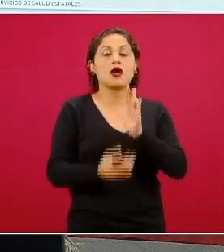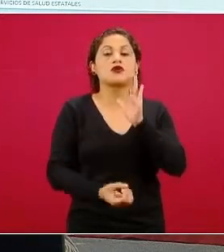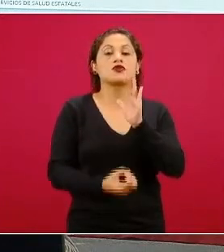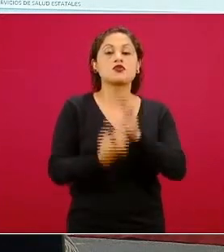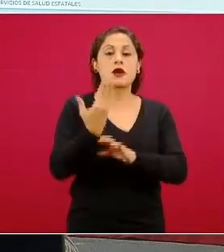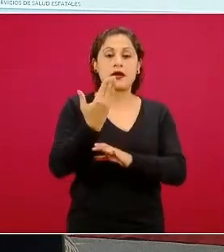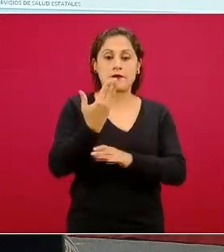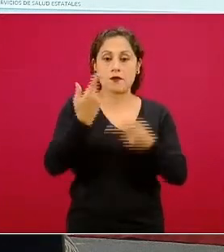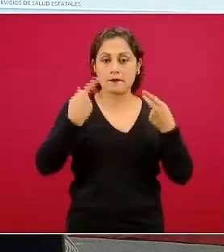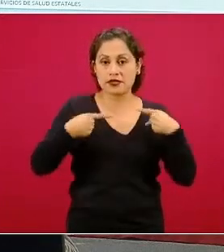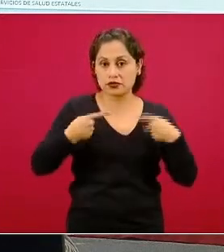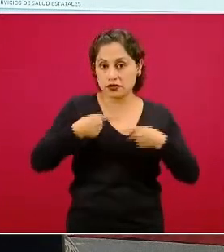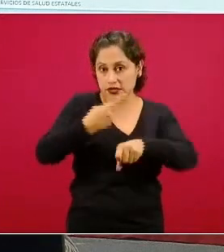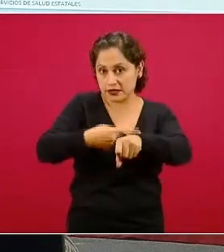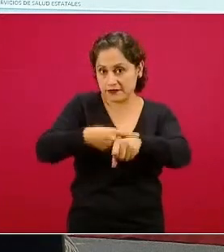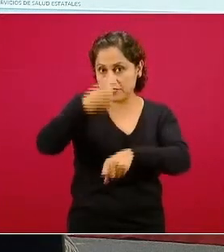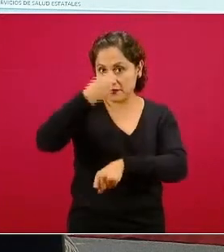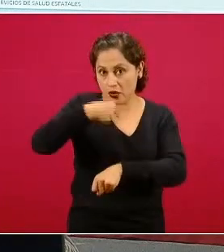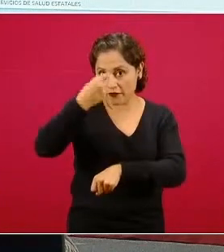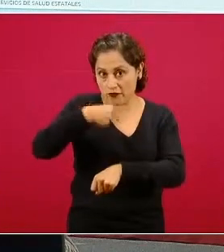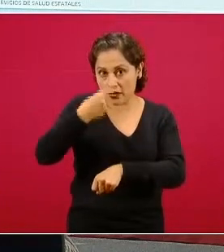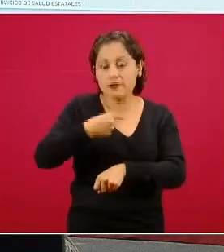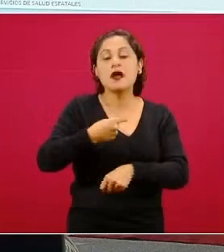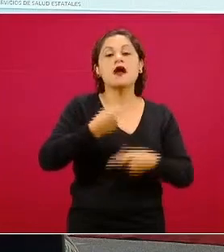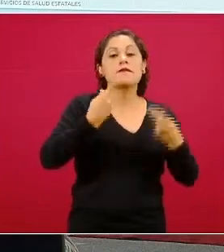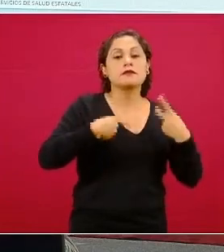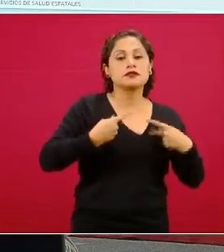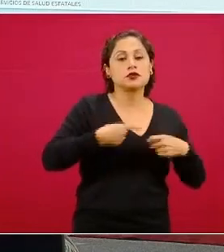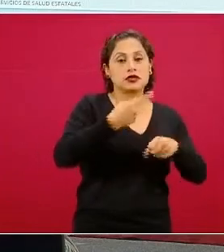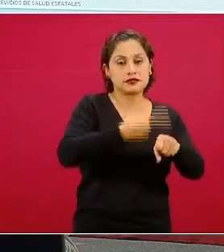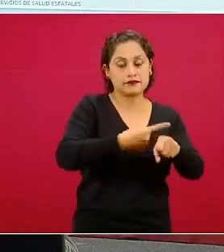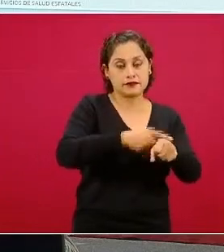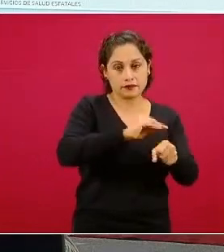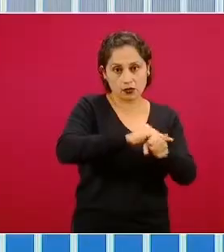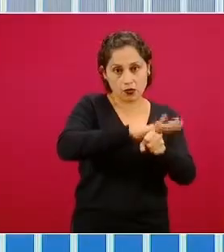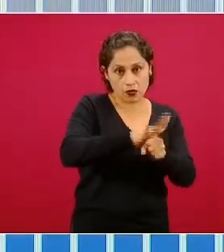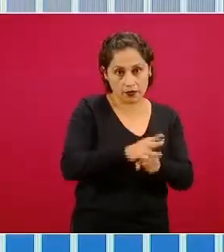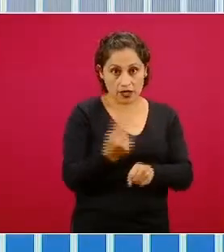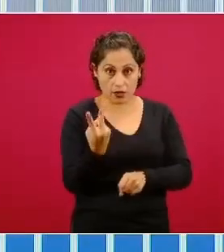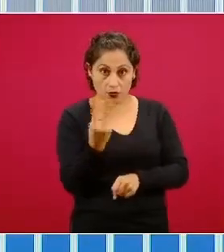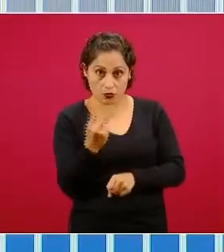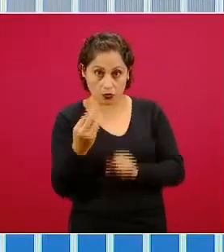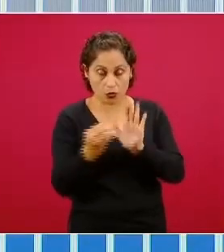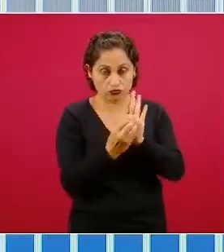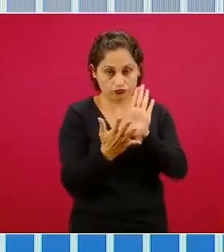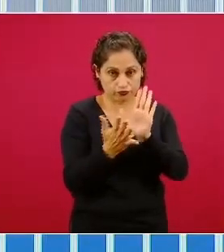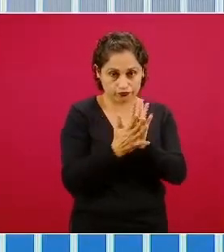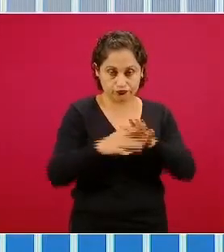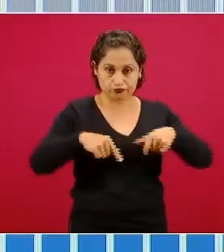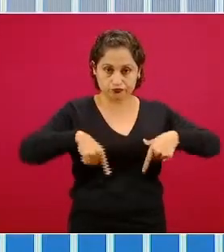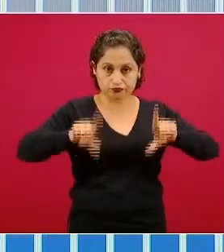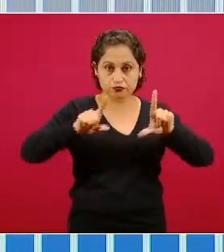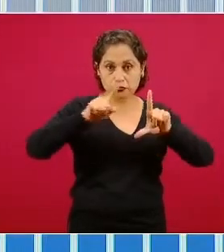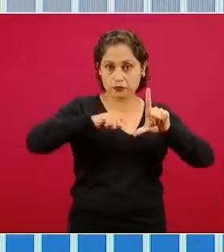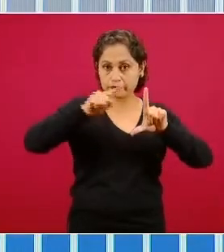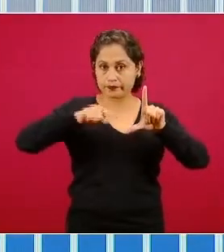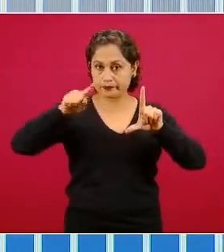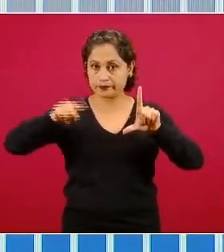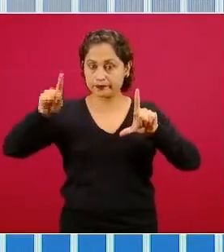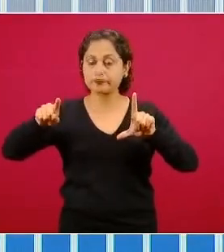influenza al informe COVID de todos los días y vamos a ir viendo cómo va incrementando hasta